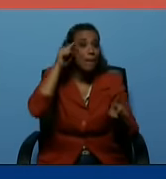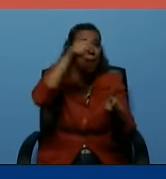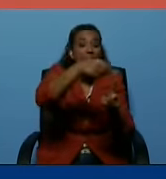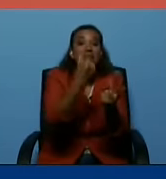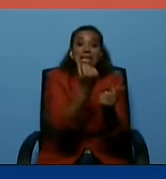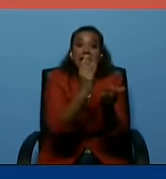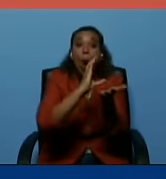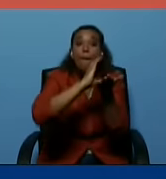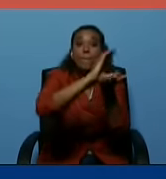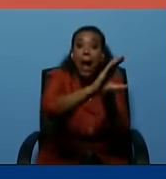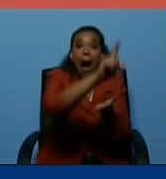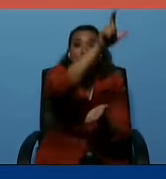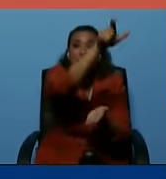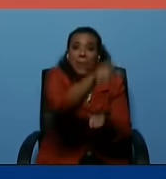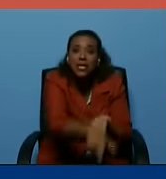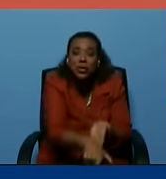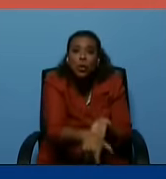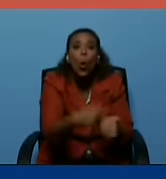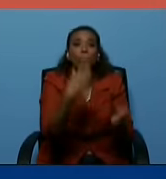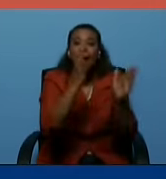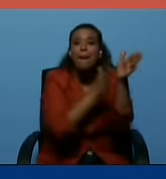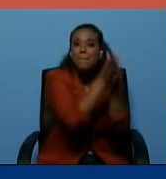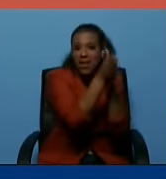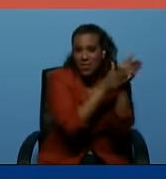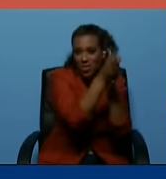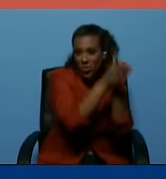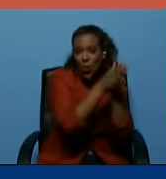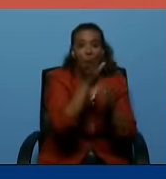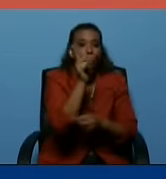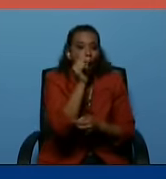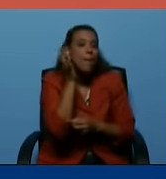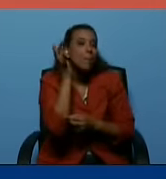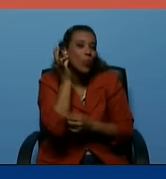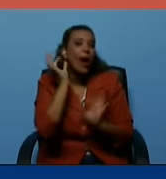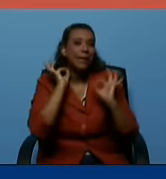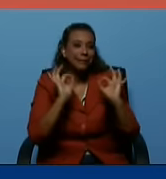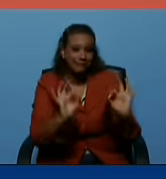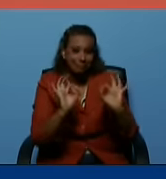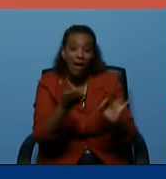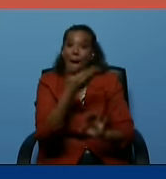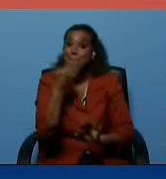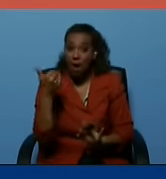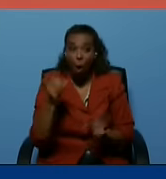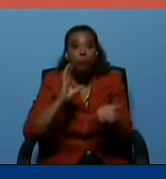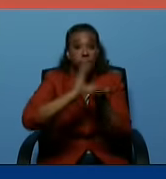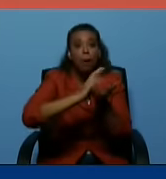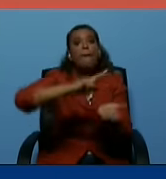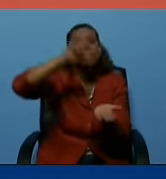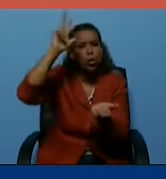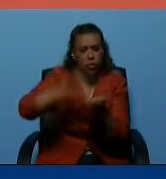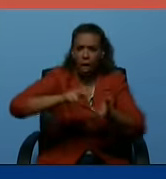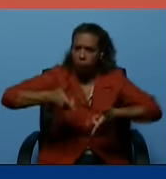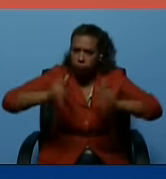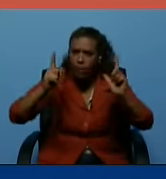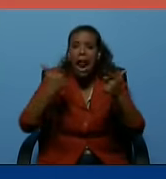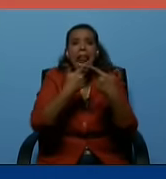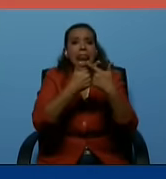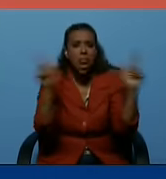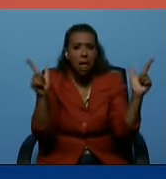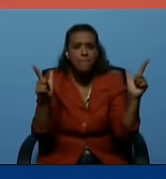dinero que se le da y se financia a los emprendedores y emprendedoras. Así que procedo a